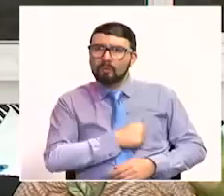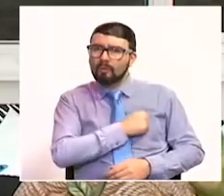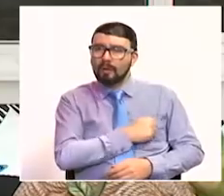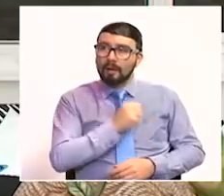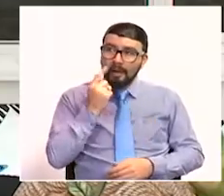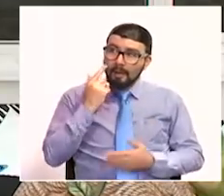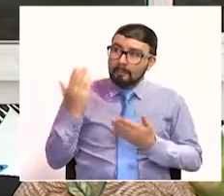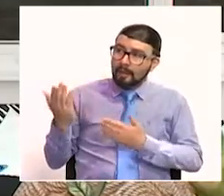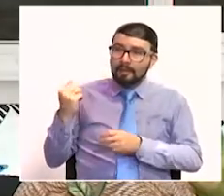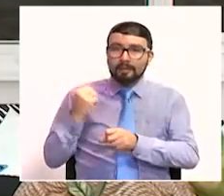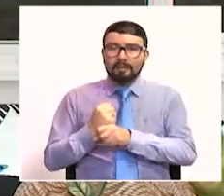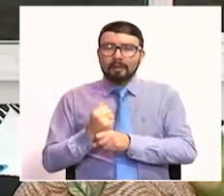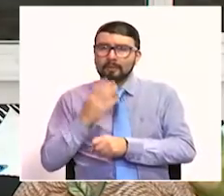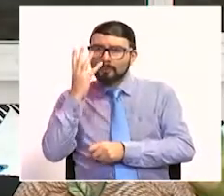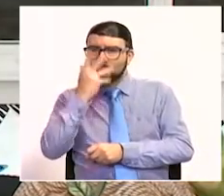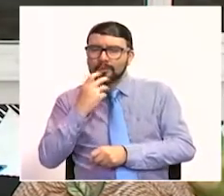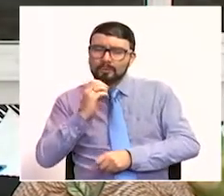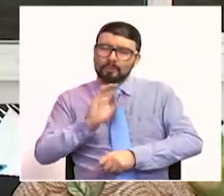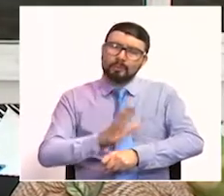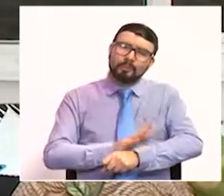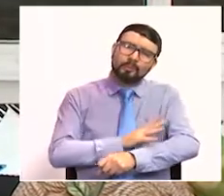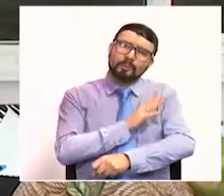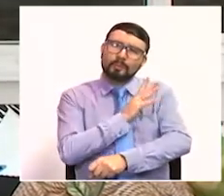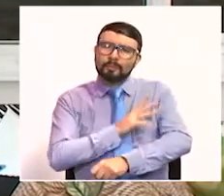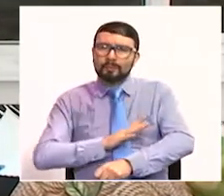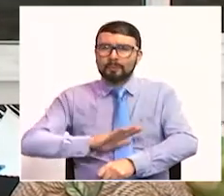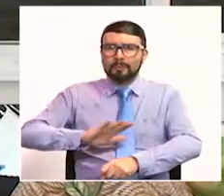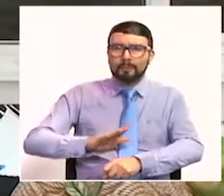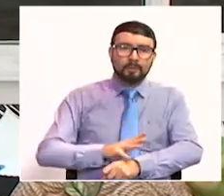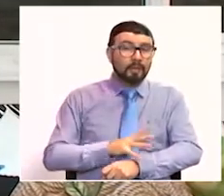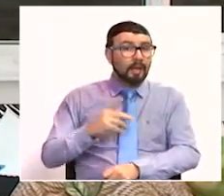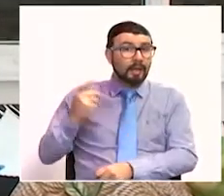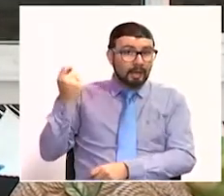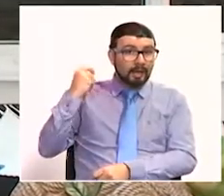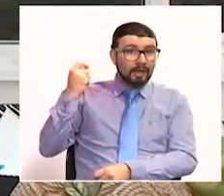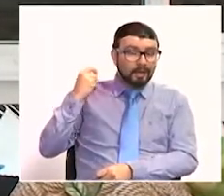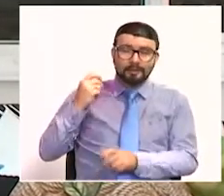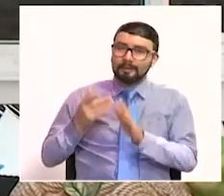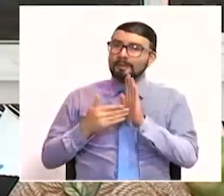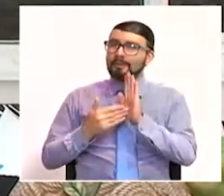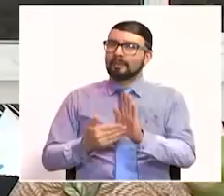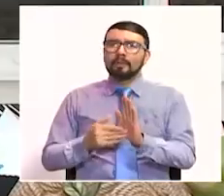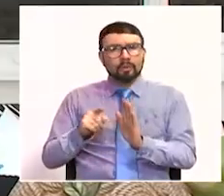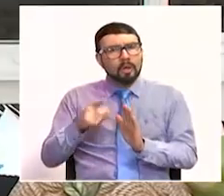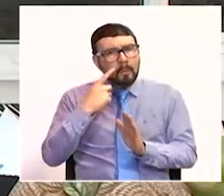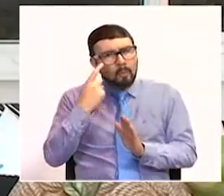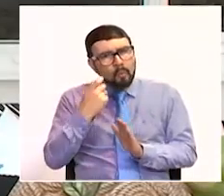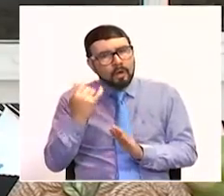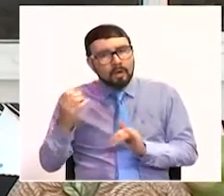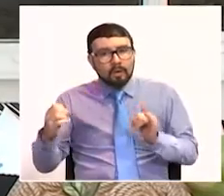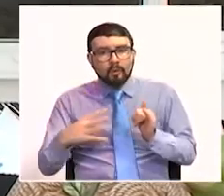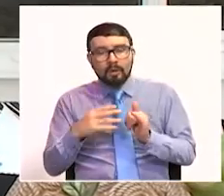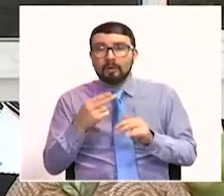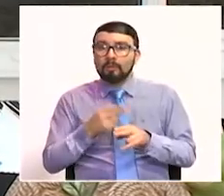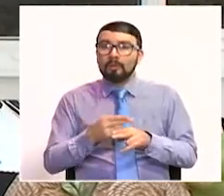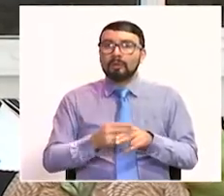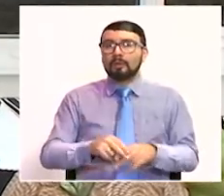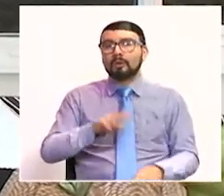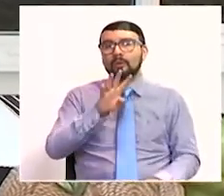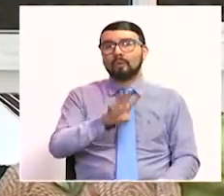trabajo musical que fue lanzado en estos días, y busquen en YouTube